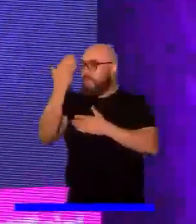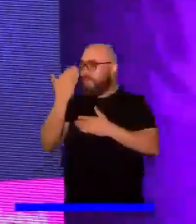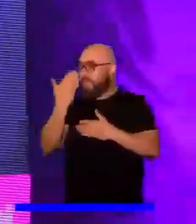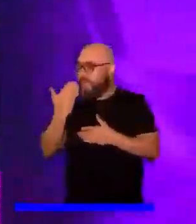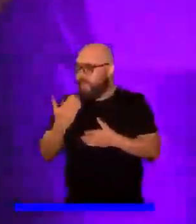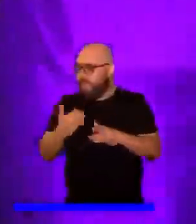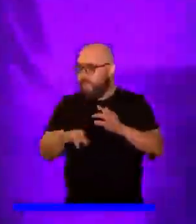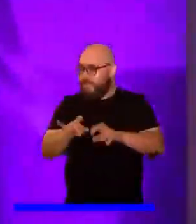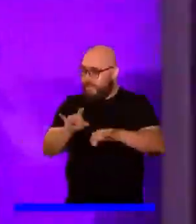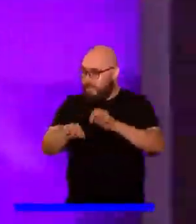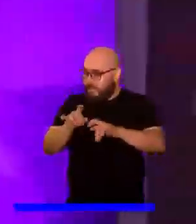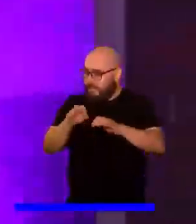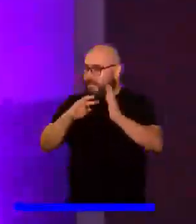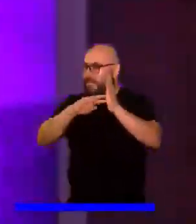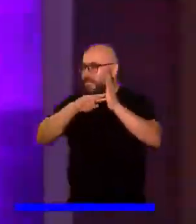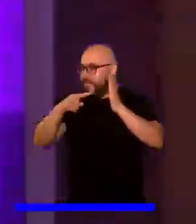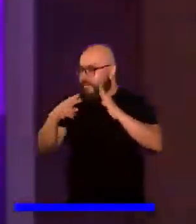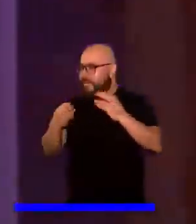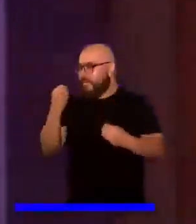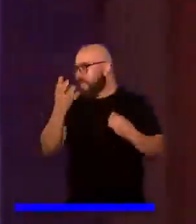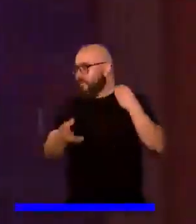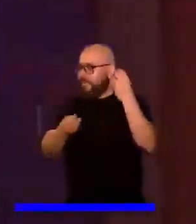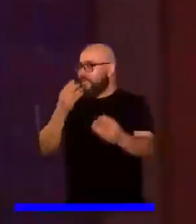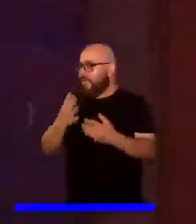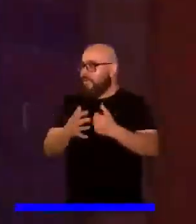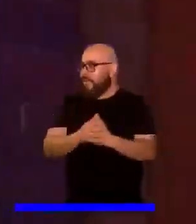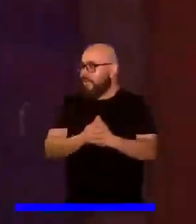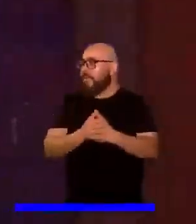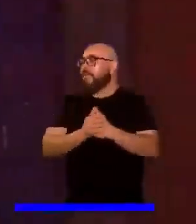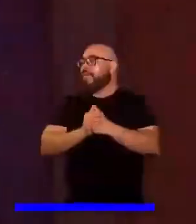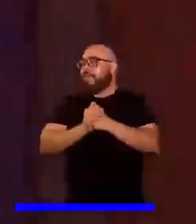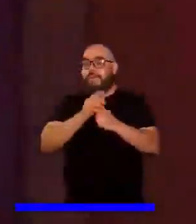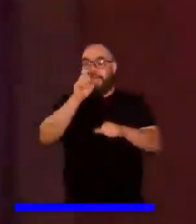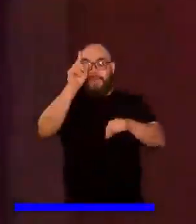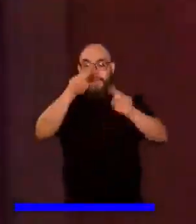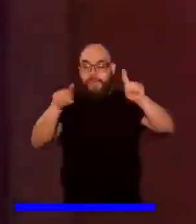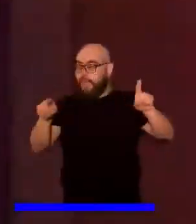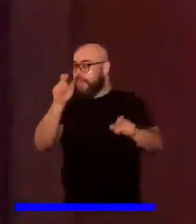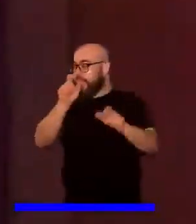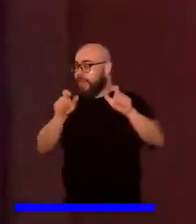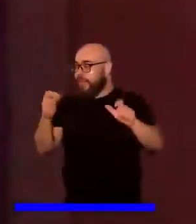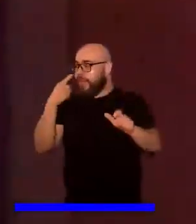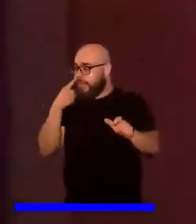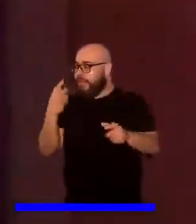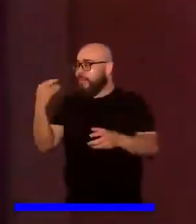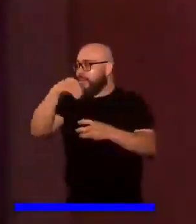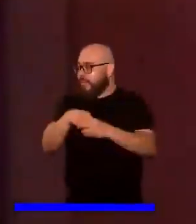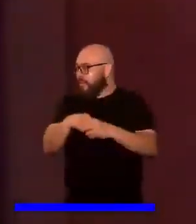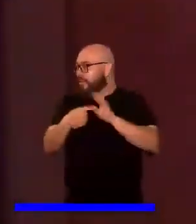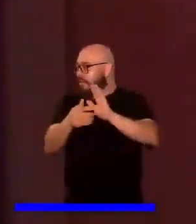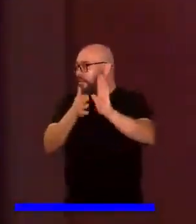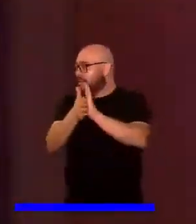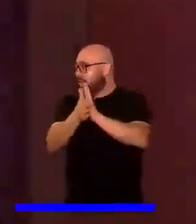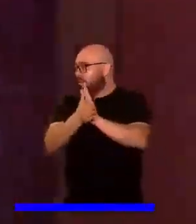hackathon, precisamente con las tecnologías que vamos a ver hoy. Y hay personas que estuvieron en la hackathon y que van a estar hoy también,